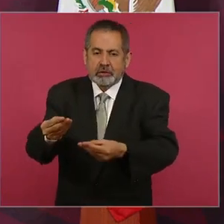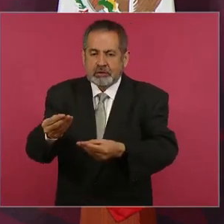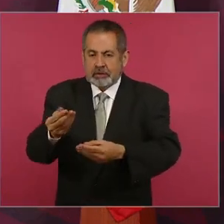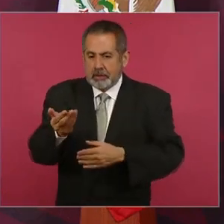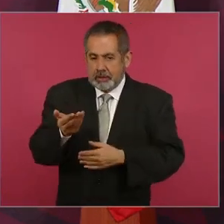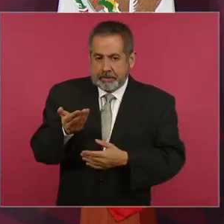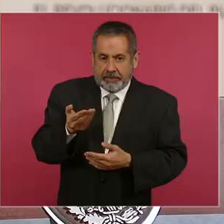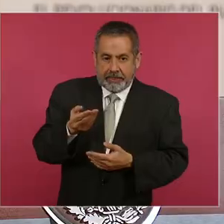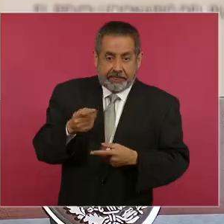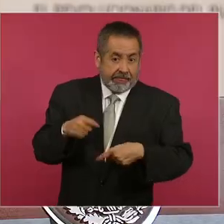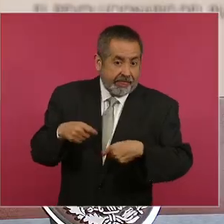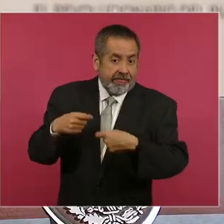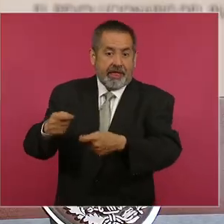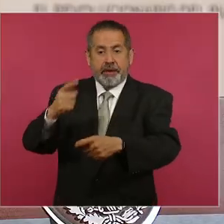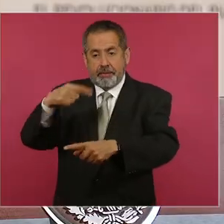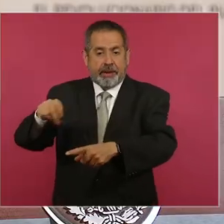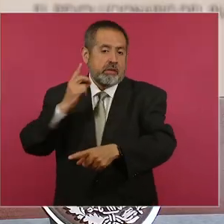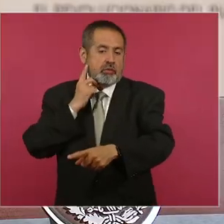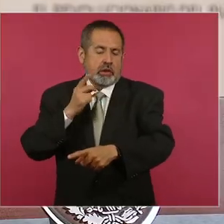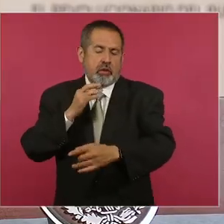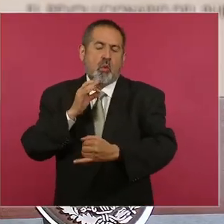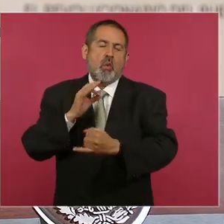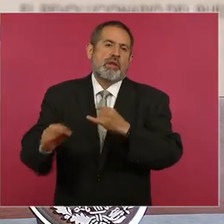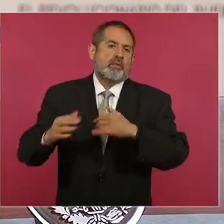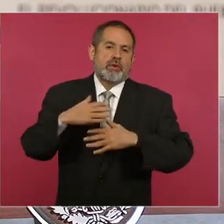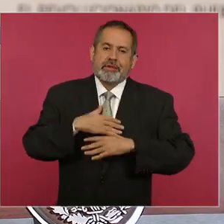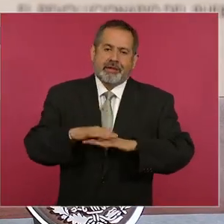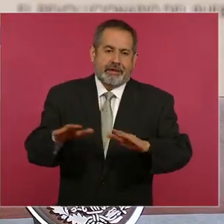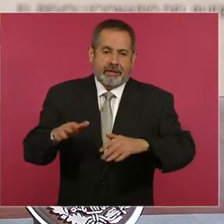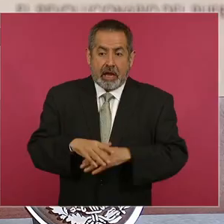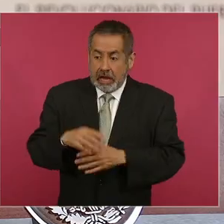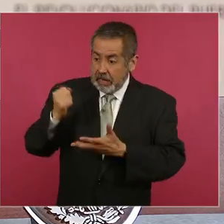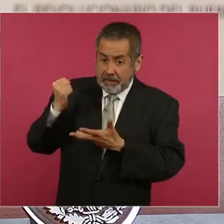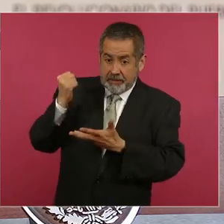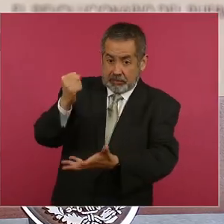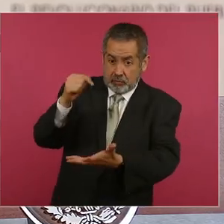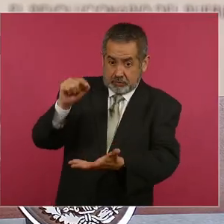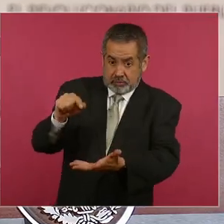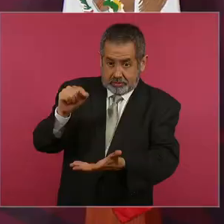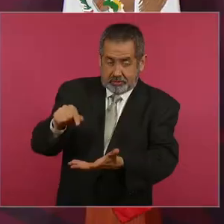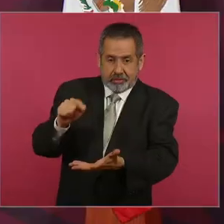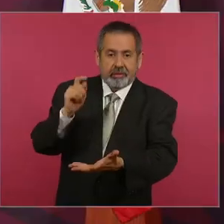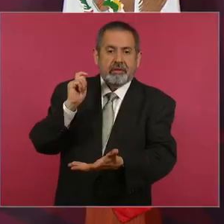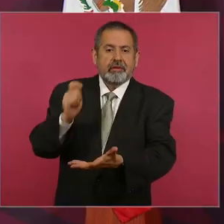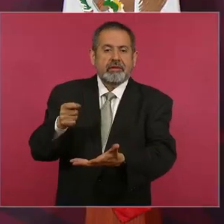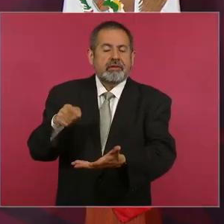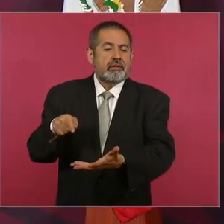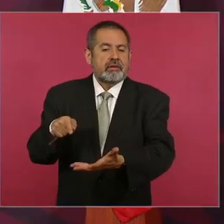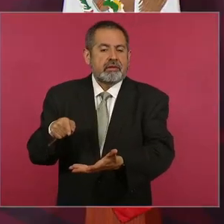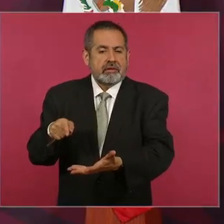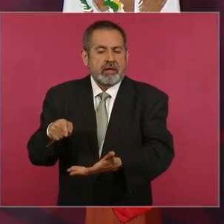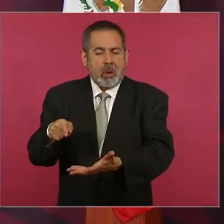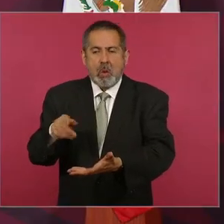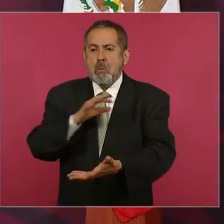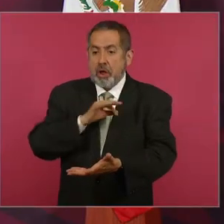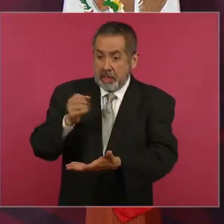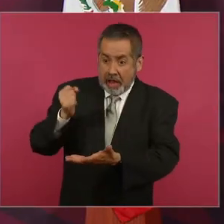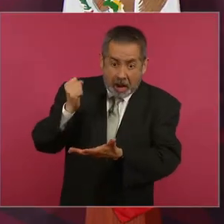presentar. Y es un presupuesto que nos